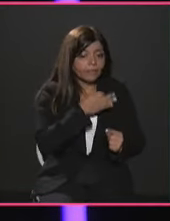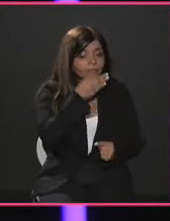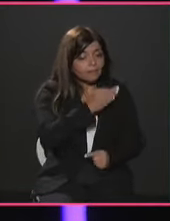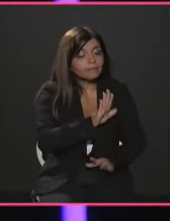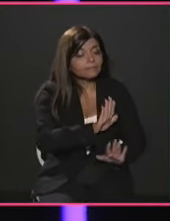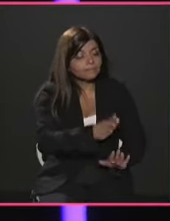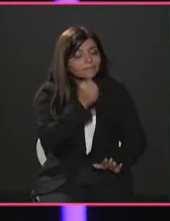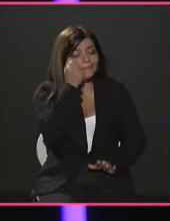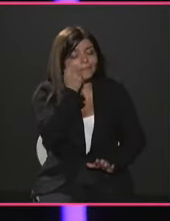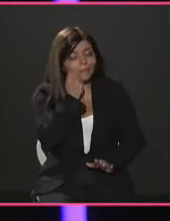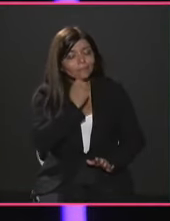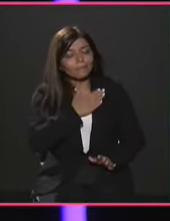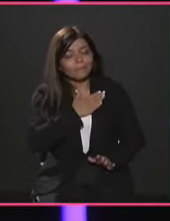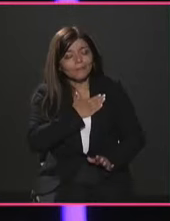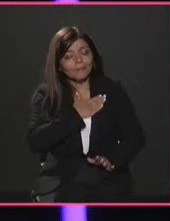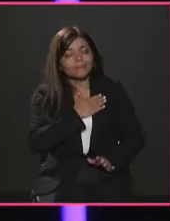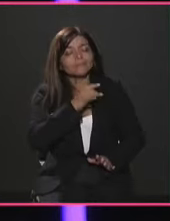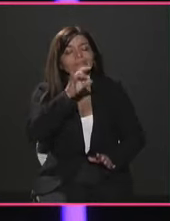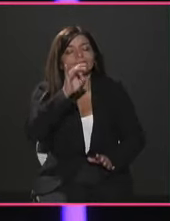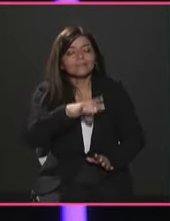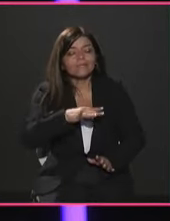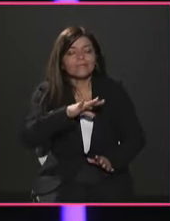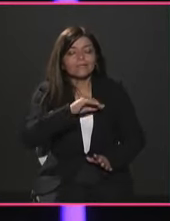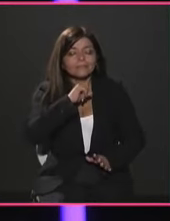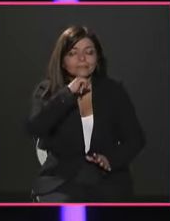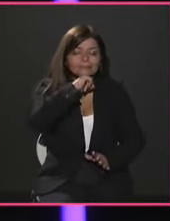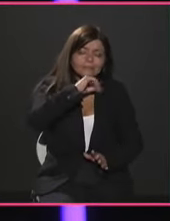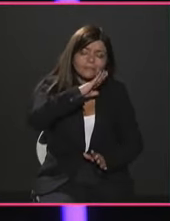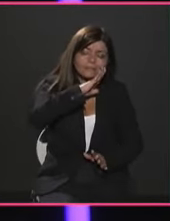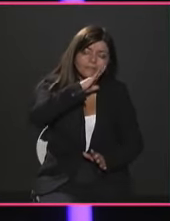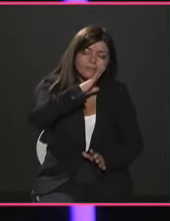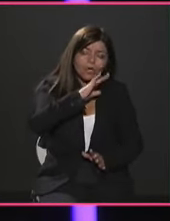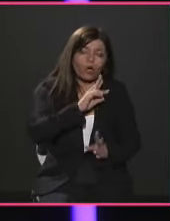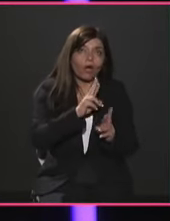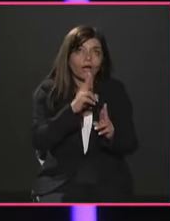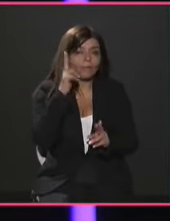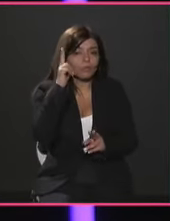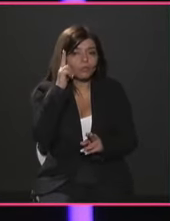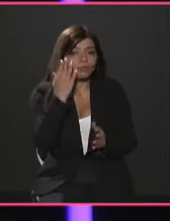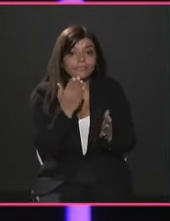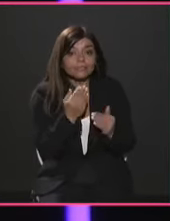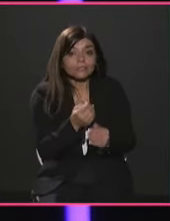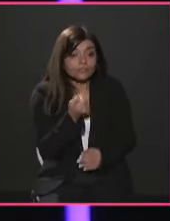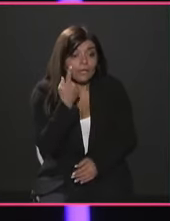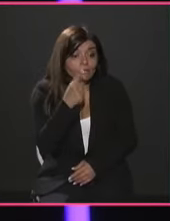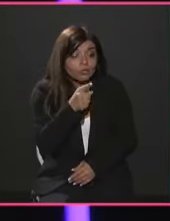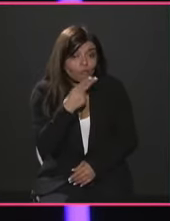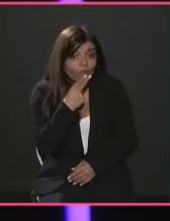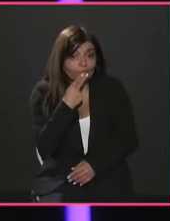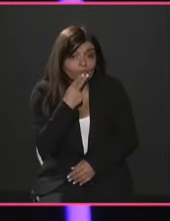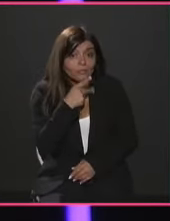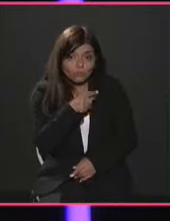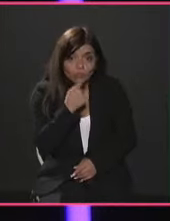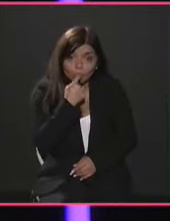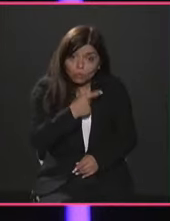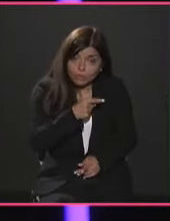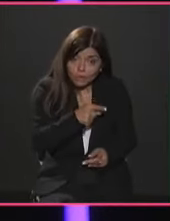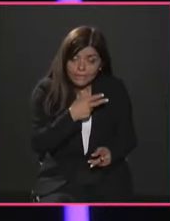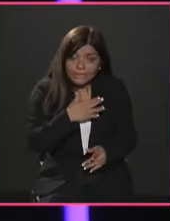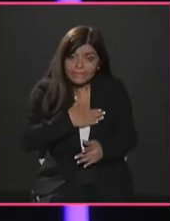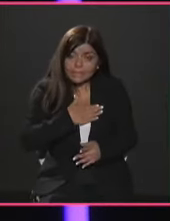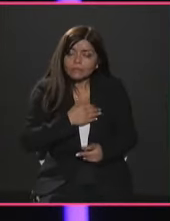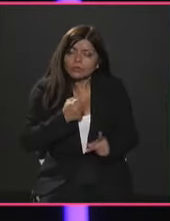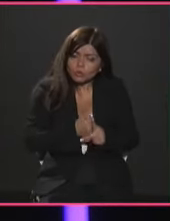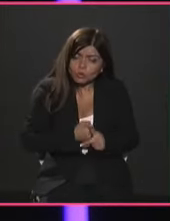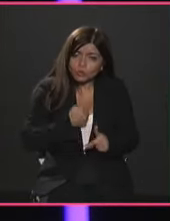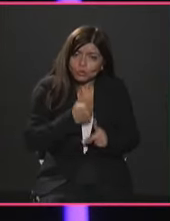querido sé que estás en un coma y espero que me puedas escuchar pero yo necesito saber si es que realmente quieres vivir y si quieres vivir Tienes que